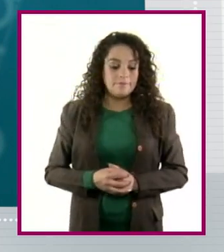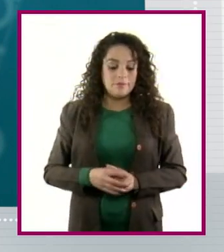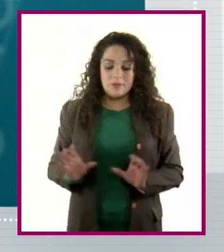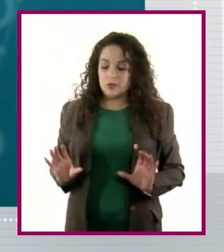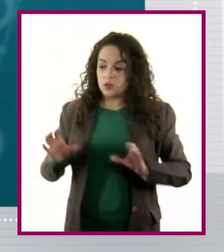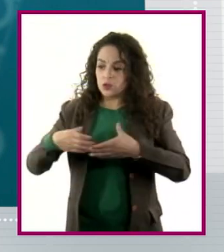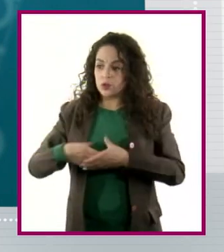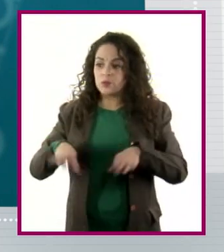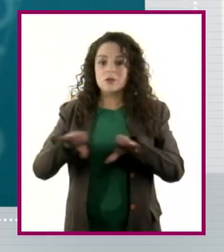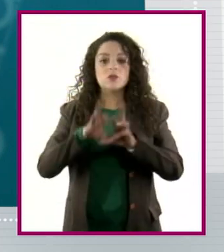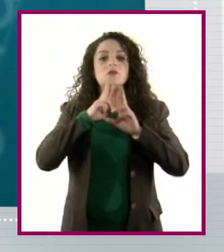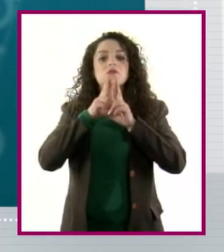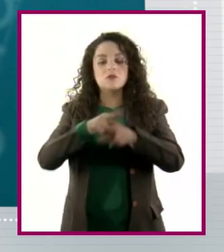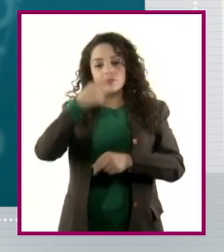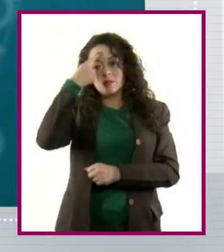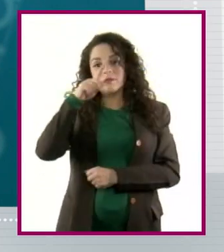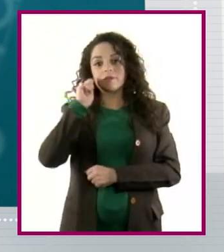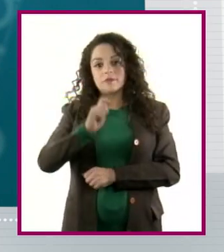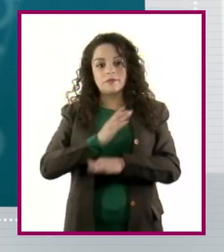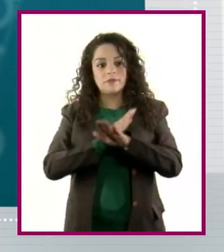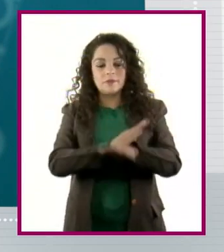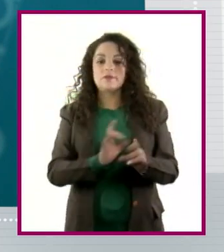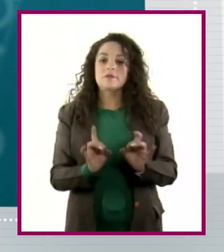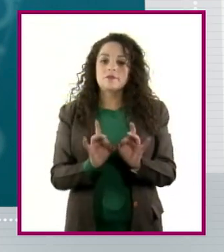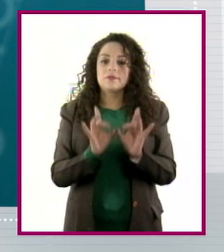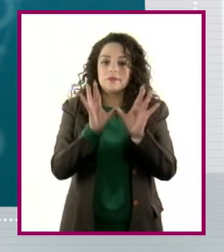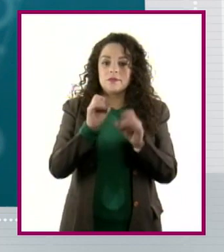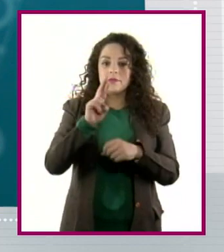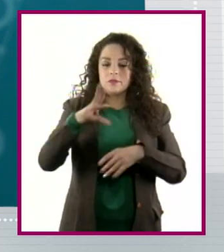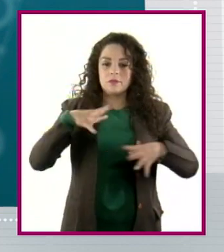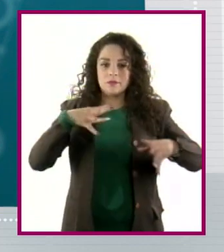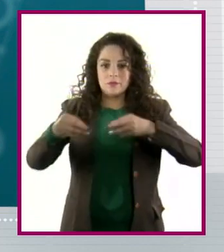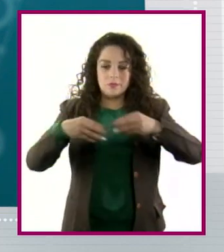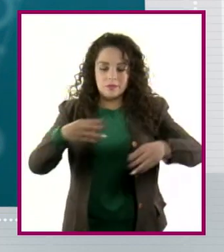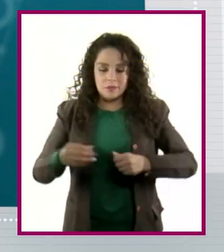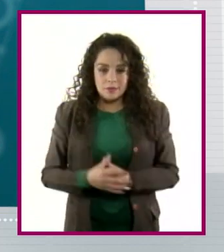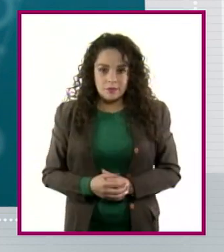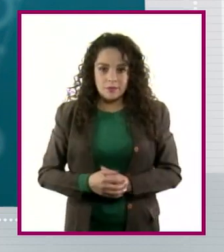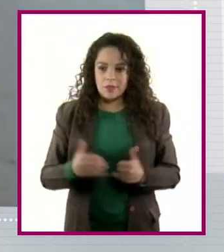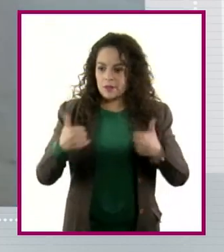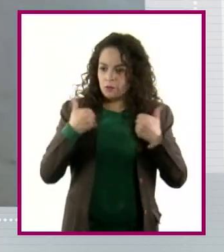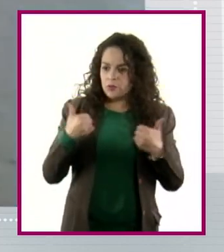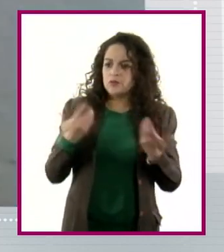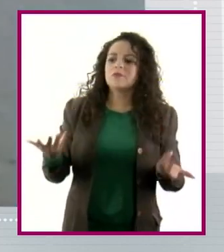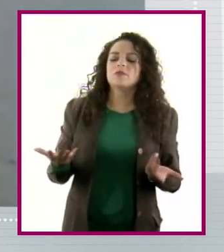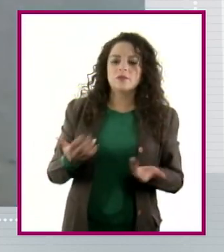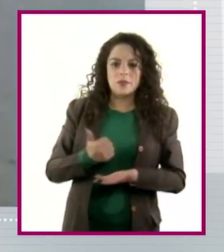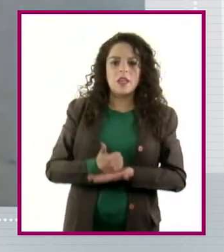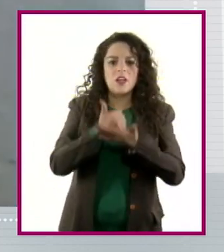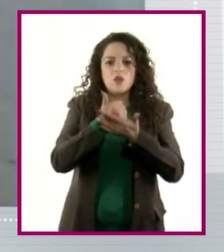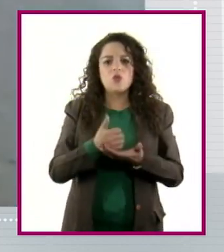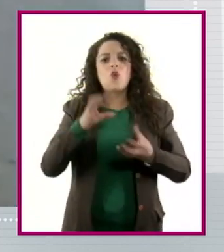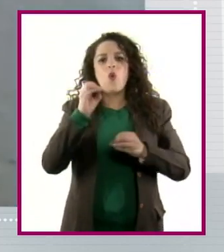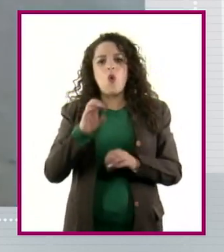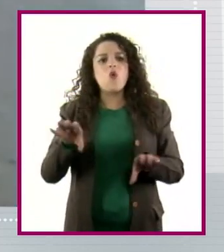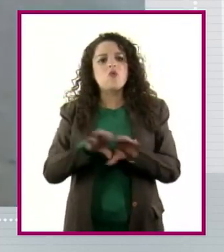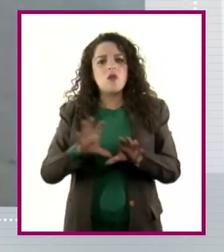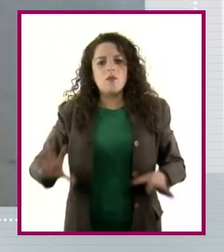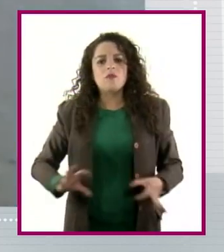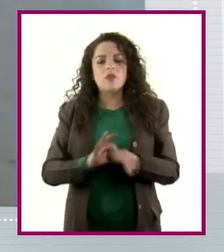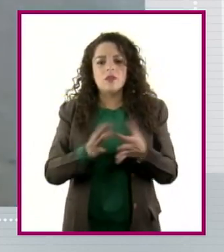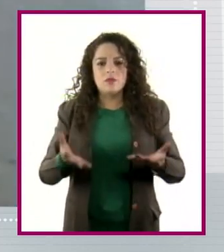se generaron para mitigar los efectos de la pandemia? ¿Qué rol jugaron los y las jóvenes? En cuanto a las respuestas